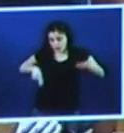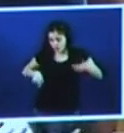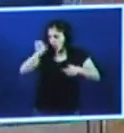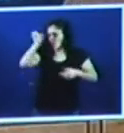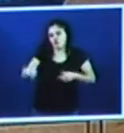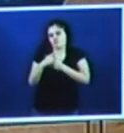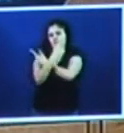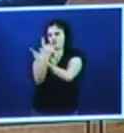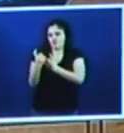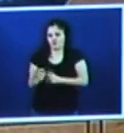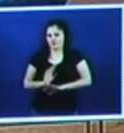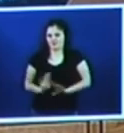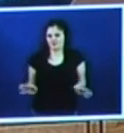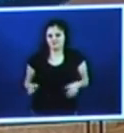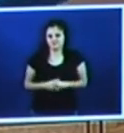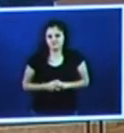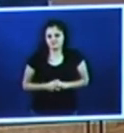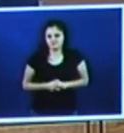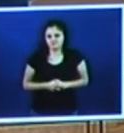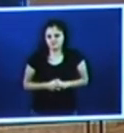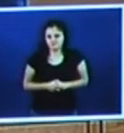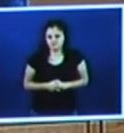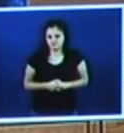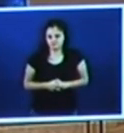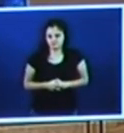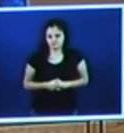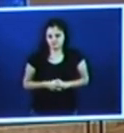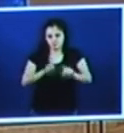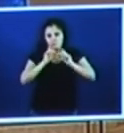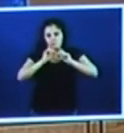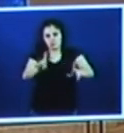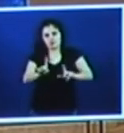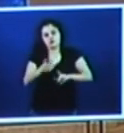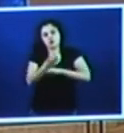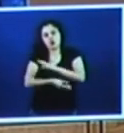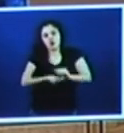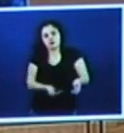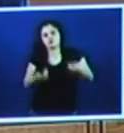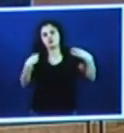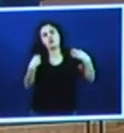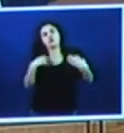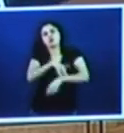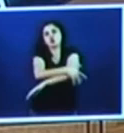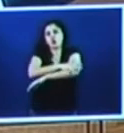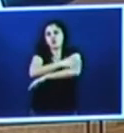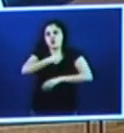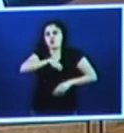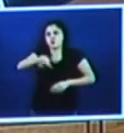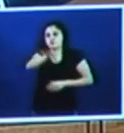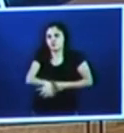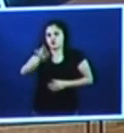estaría facendo esa pregunta. Señoría, sobre o exercicio das competencias do goberno de España, por fin,